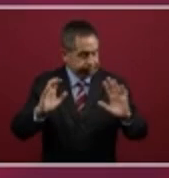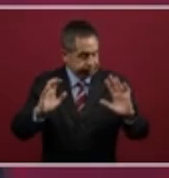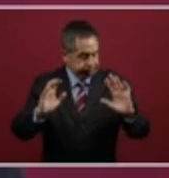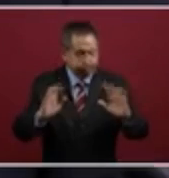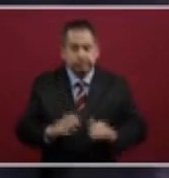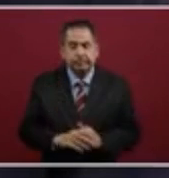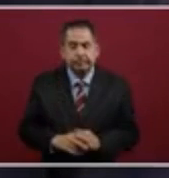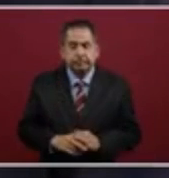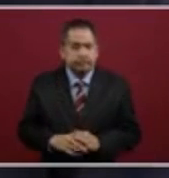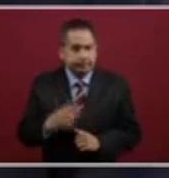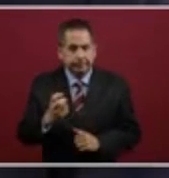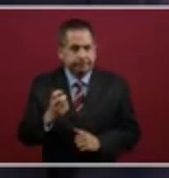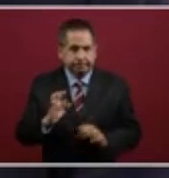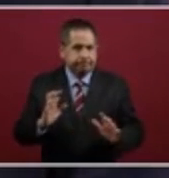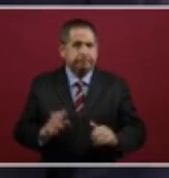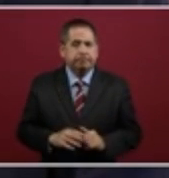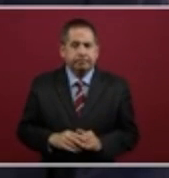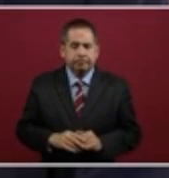Eso es.